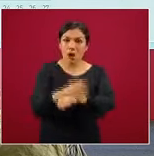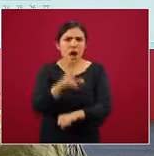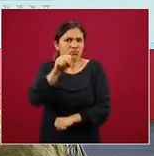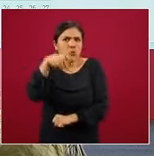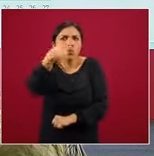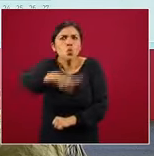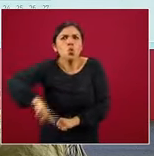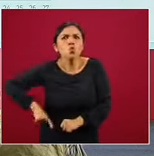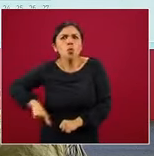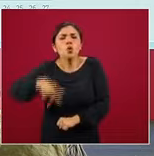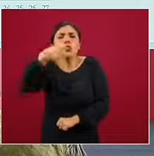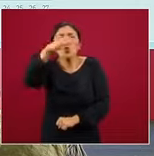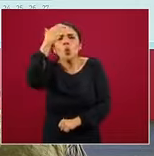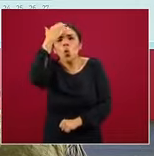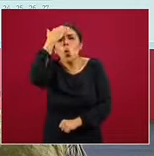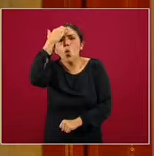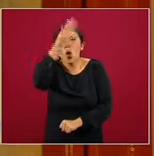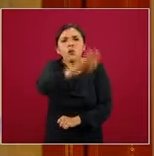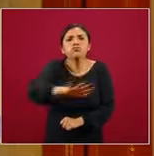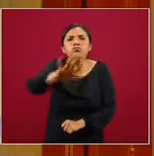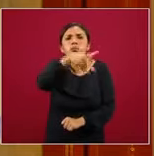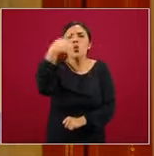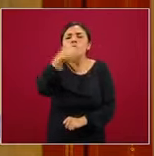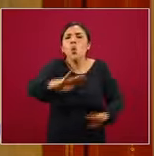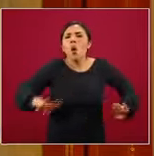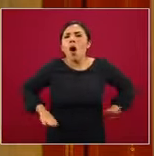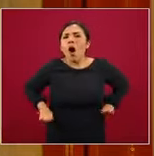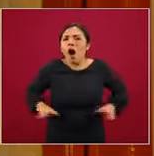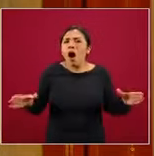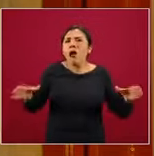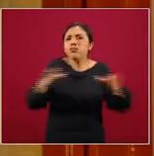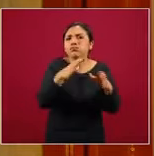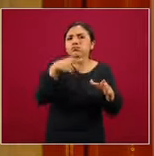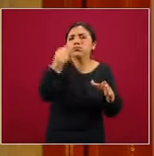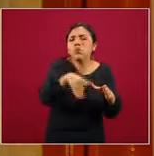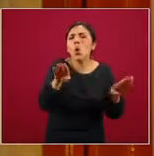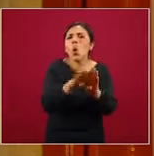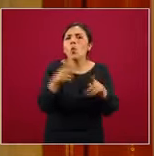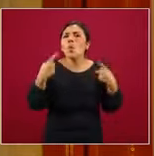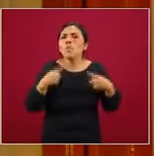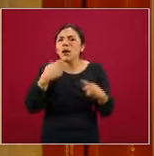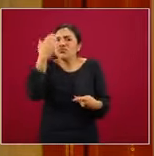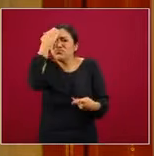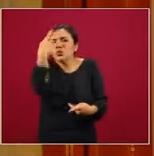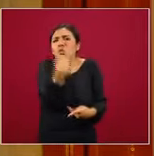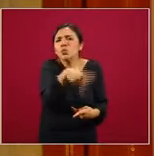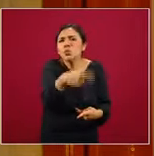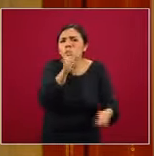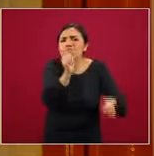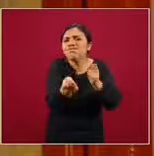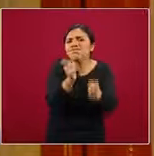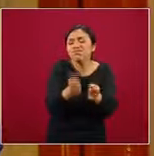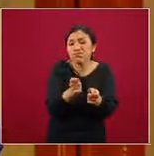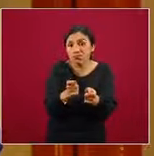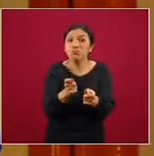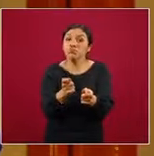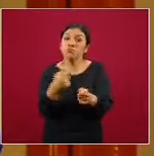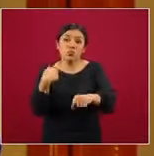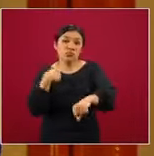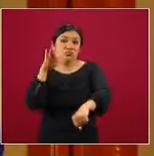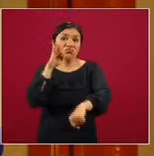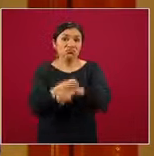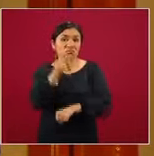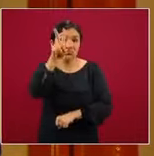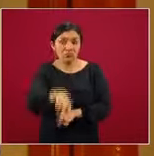gobierno estatal conoce las particularidades de la dinámica poblacional del estado. Entonces,